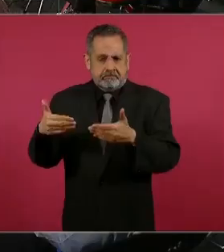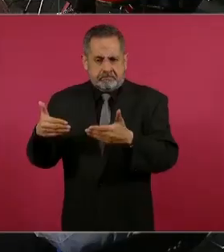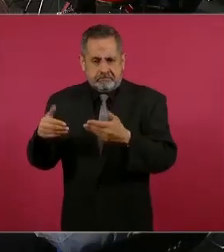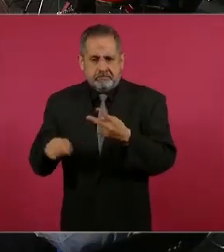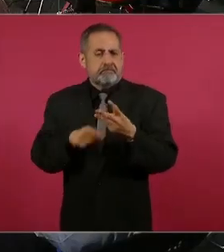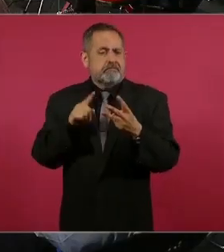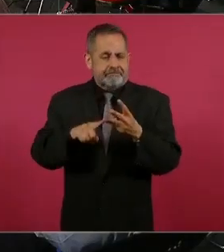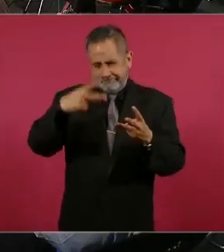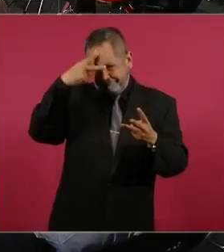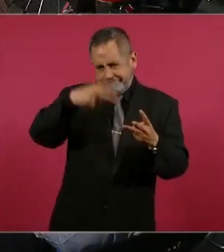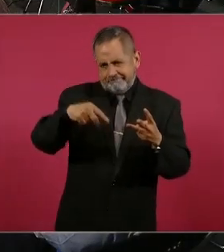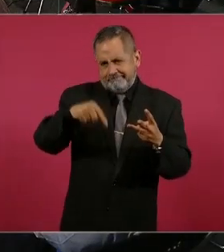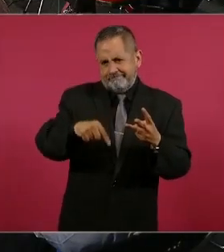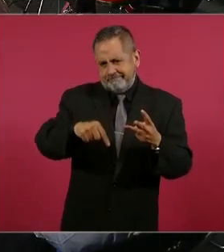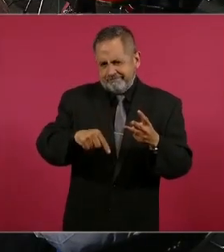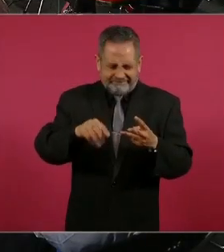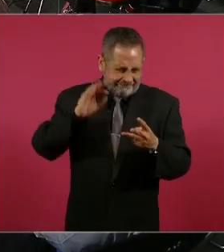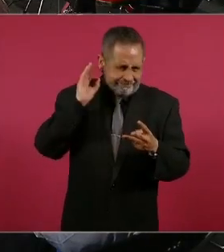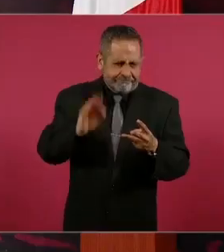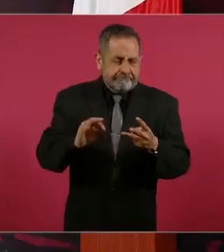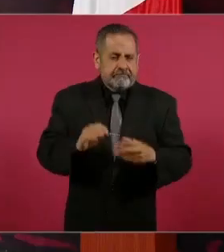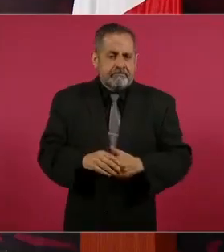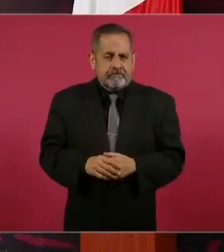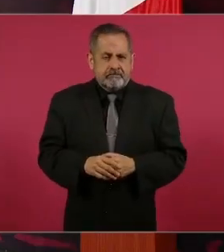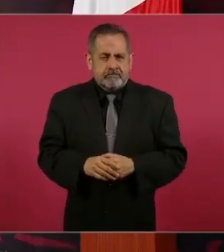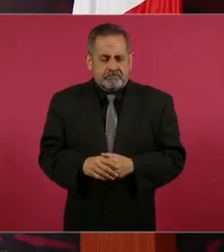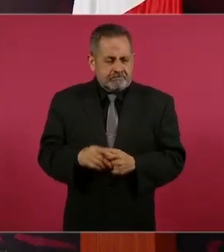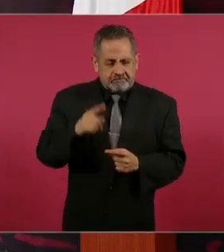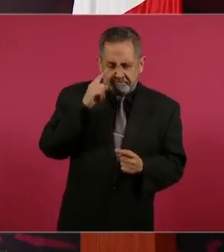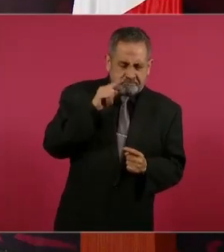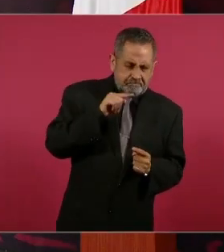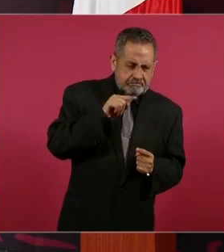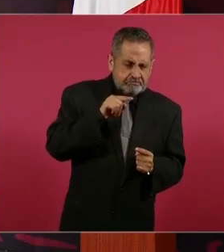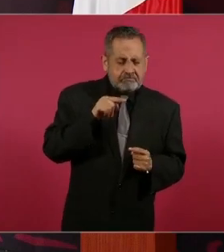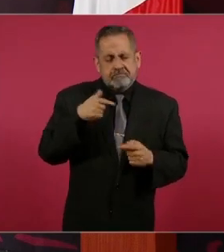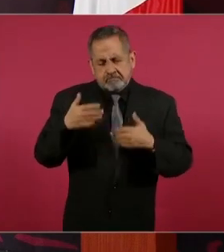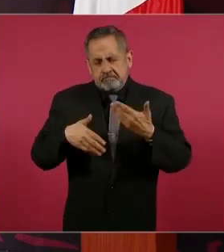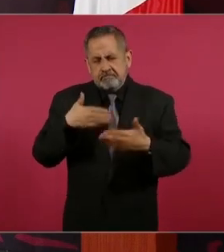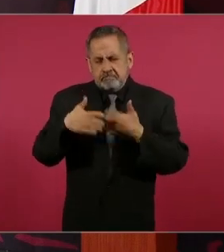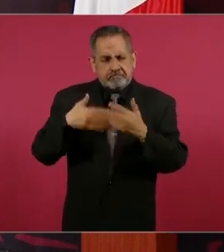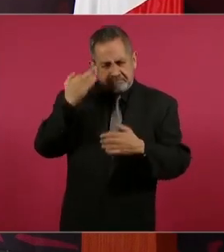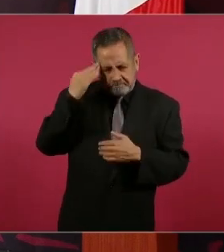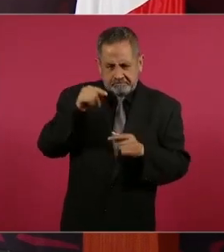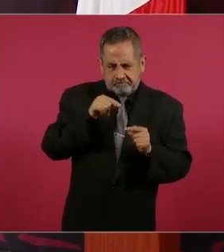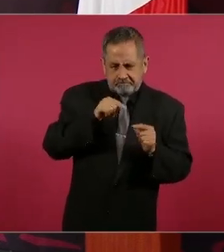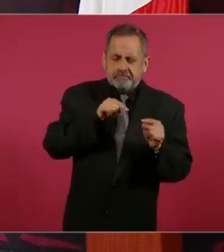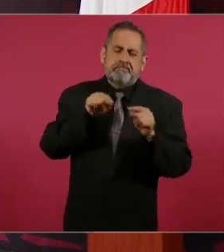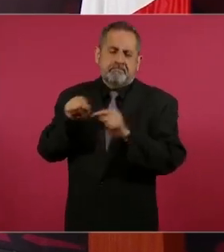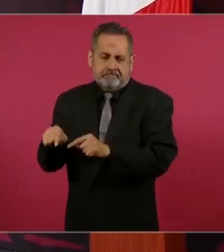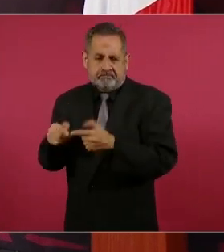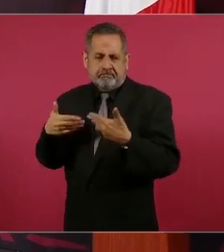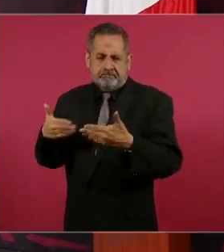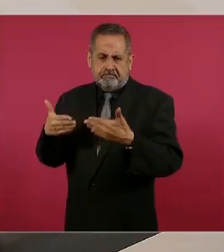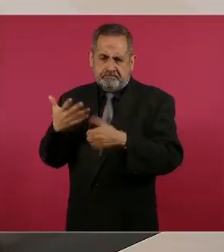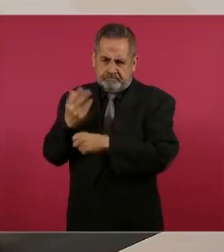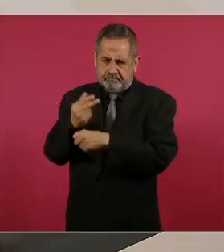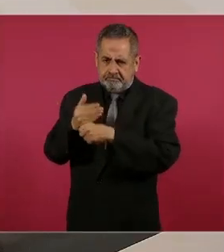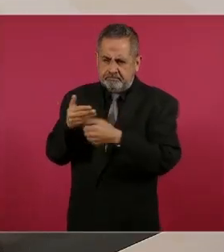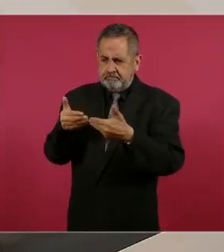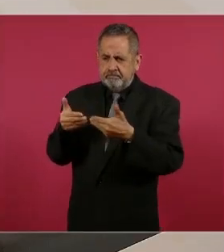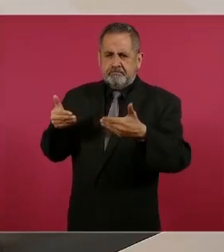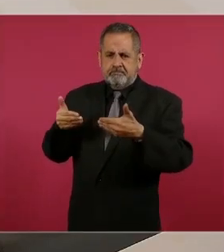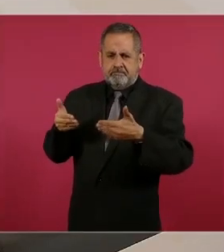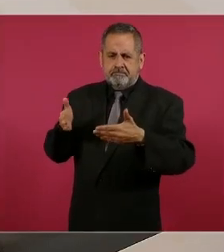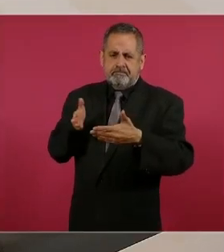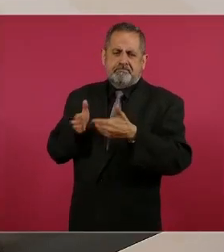el del Istmo. Y se optó, con el paso del tiempo, por el de Panamá.